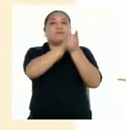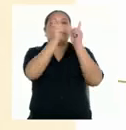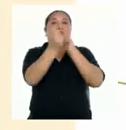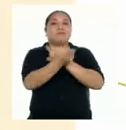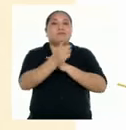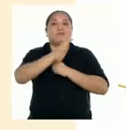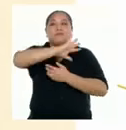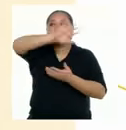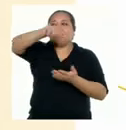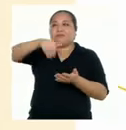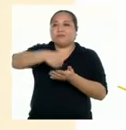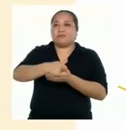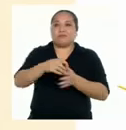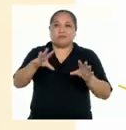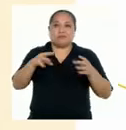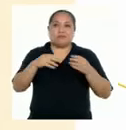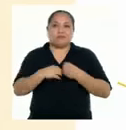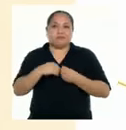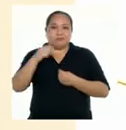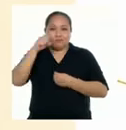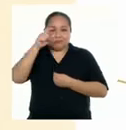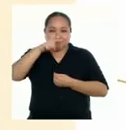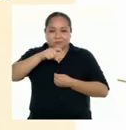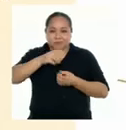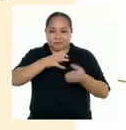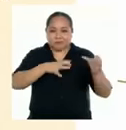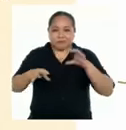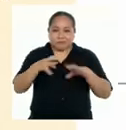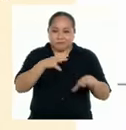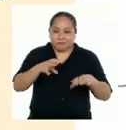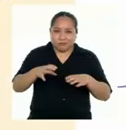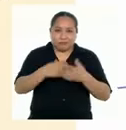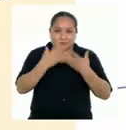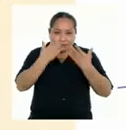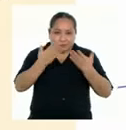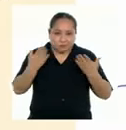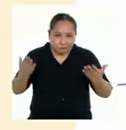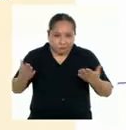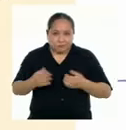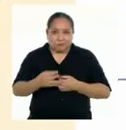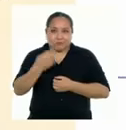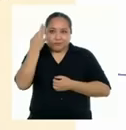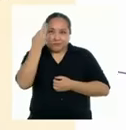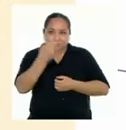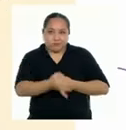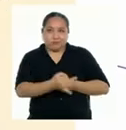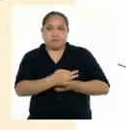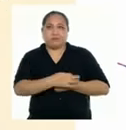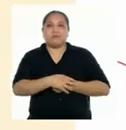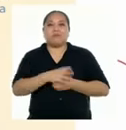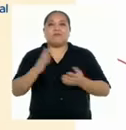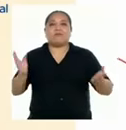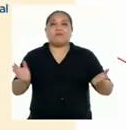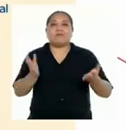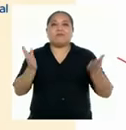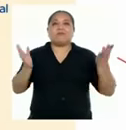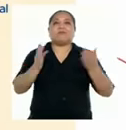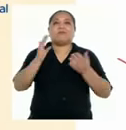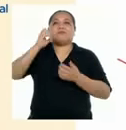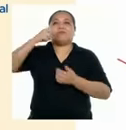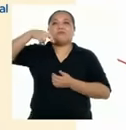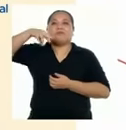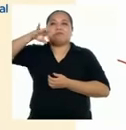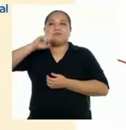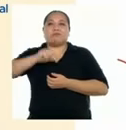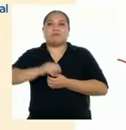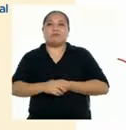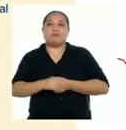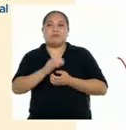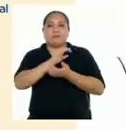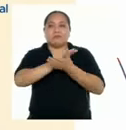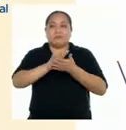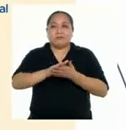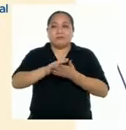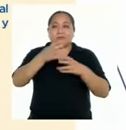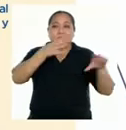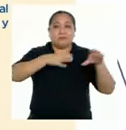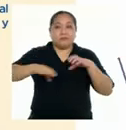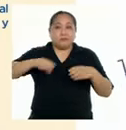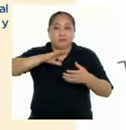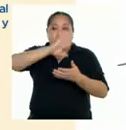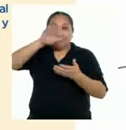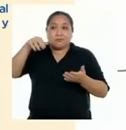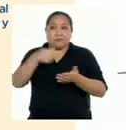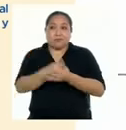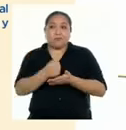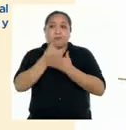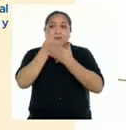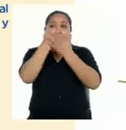tomar medidas concretas para promover el uso de energía limpia. La acción de todos beneficiará al ambiente, contribuirá al bien